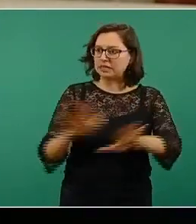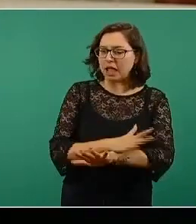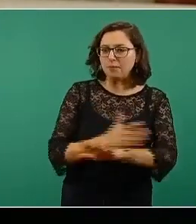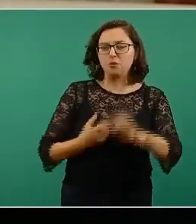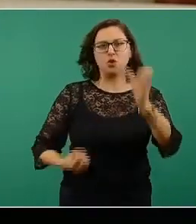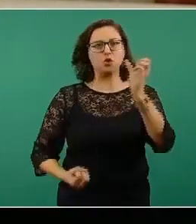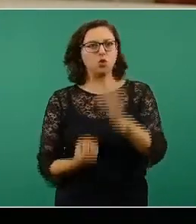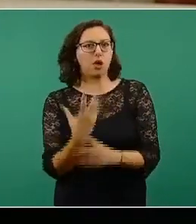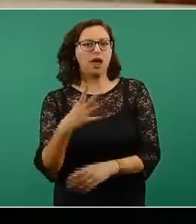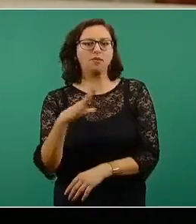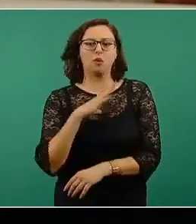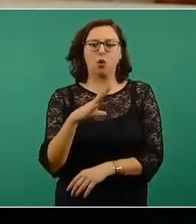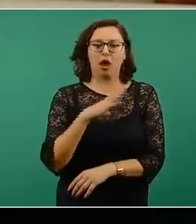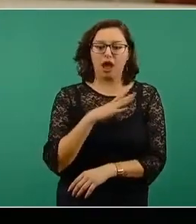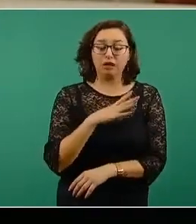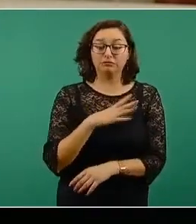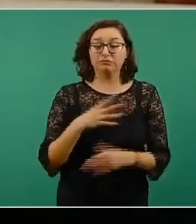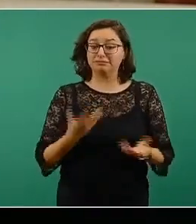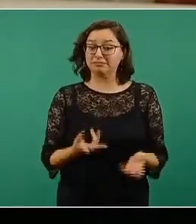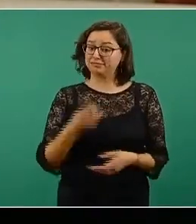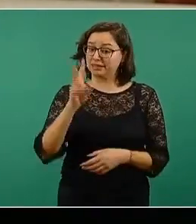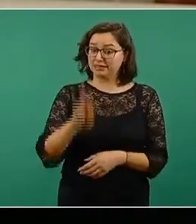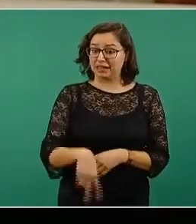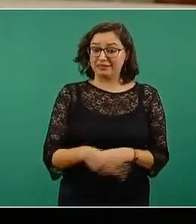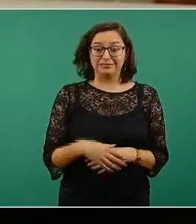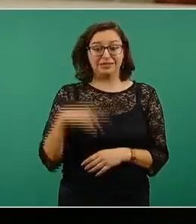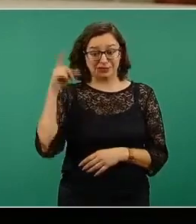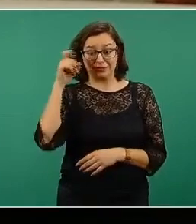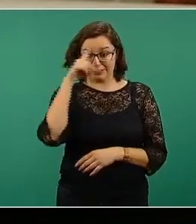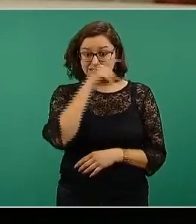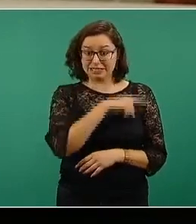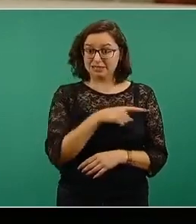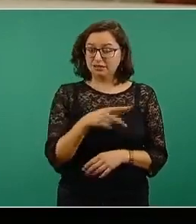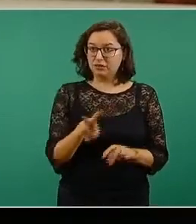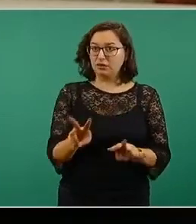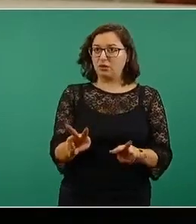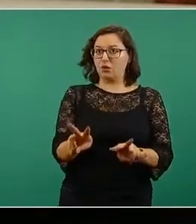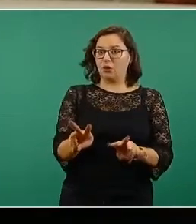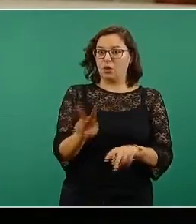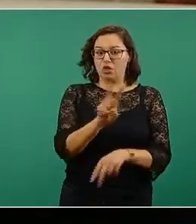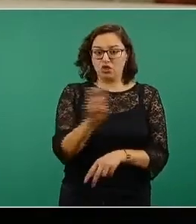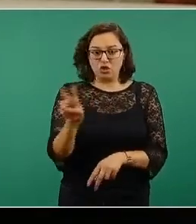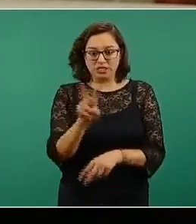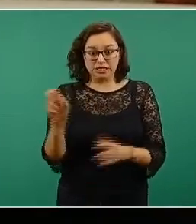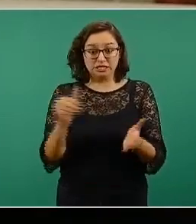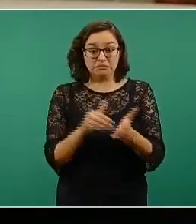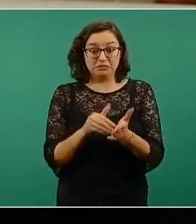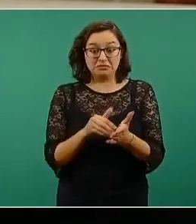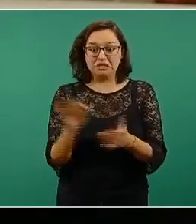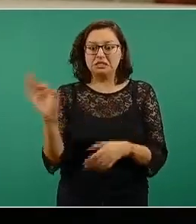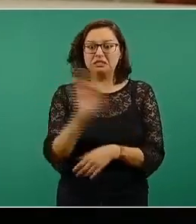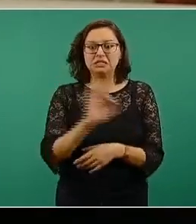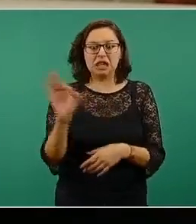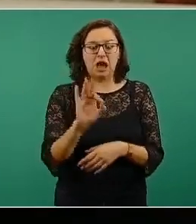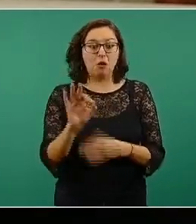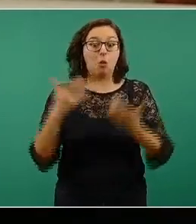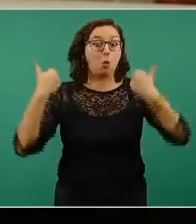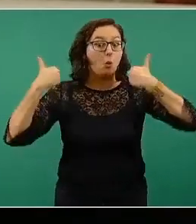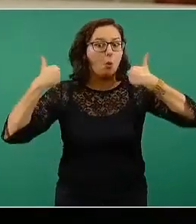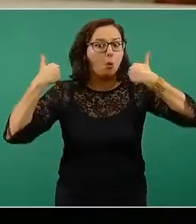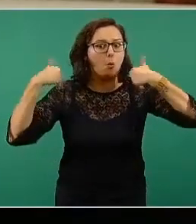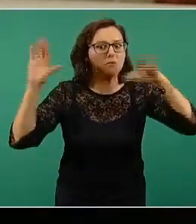si esta cifra, que es muy fuerte, y pudo haber sido mucho mayor. ¿Cómo no? Porque